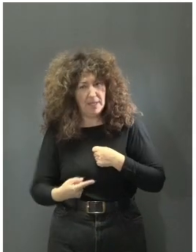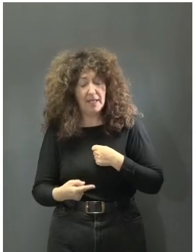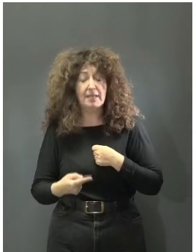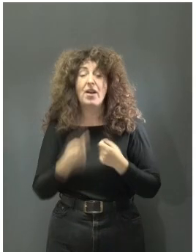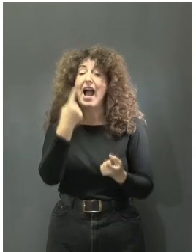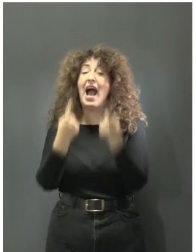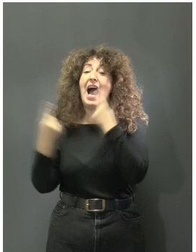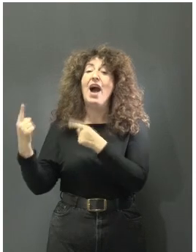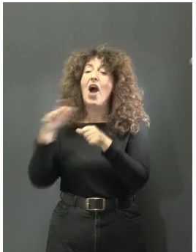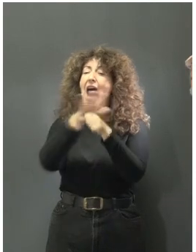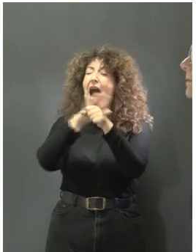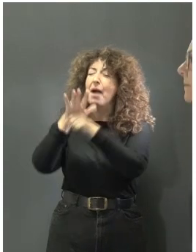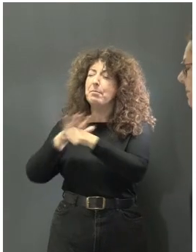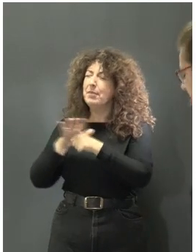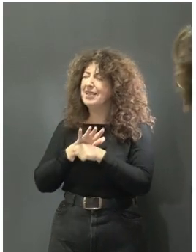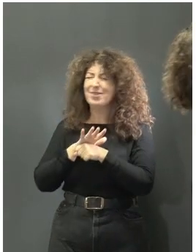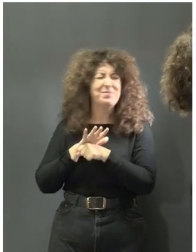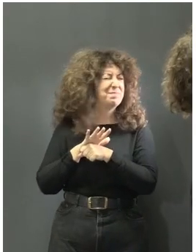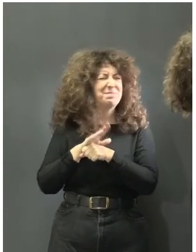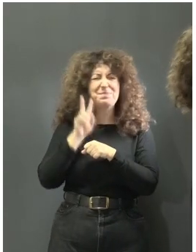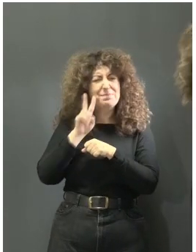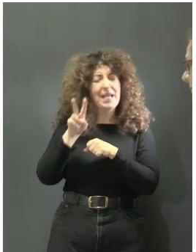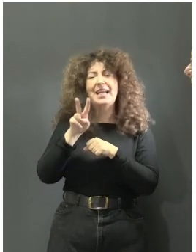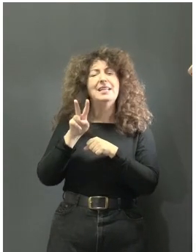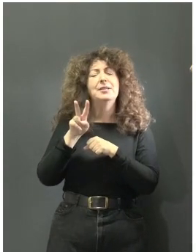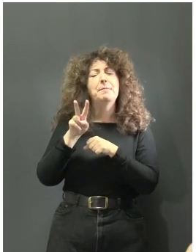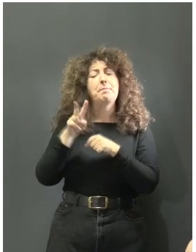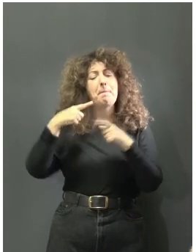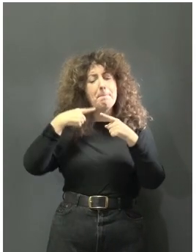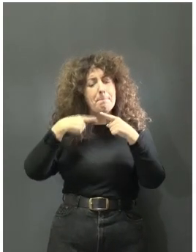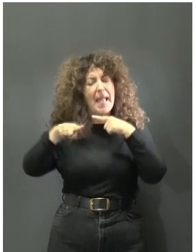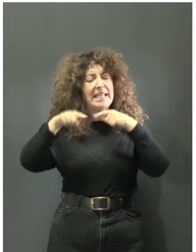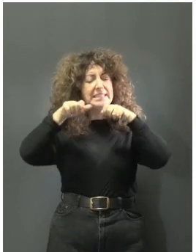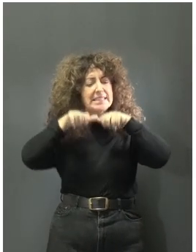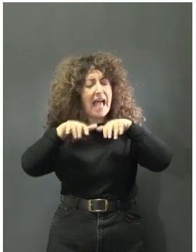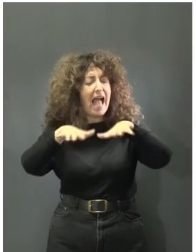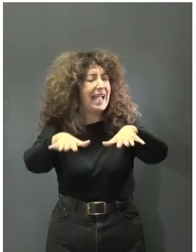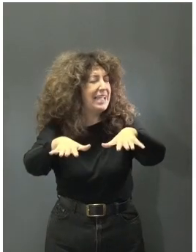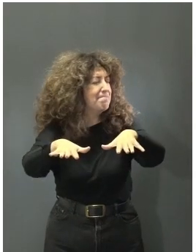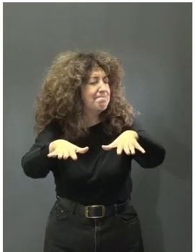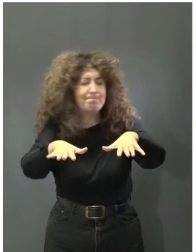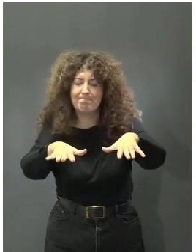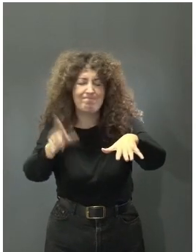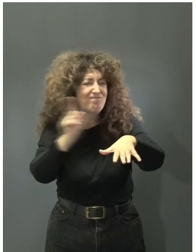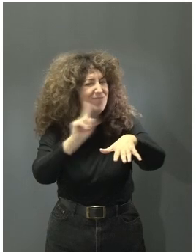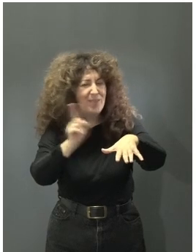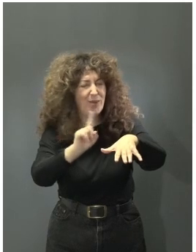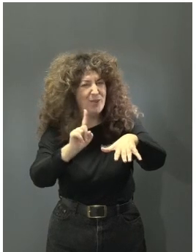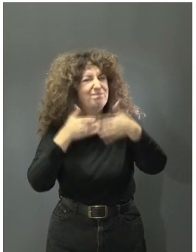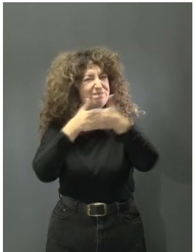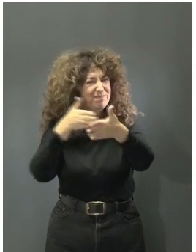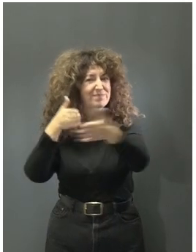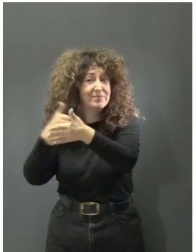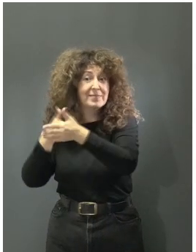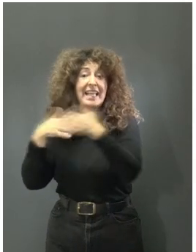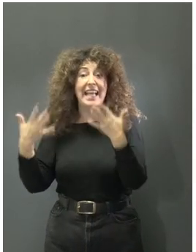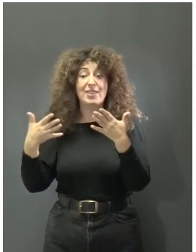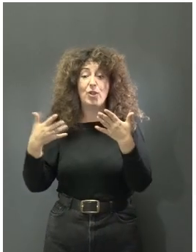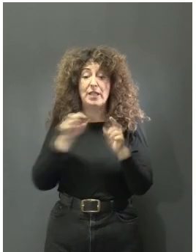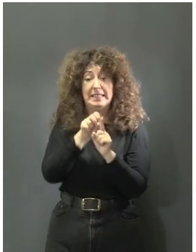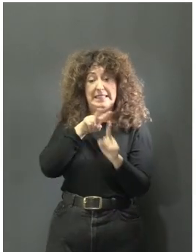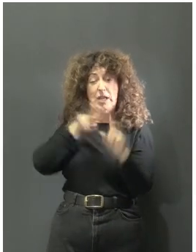determinados ámbitos donde no cala tanto el mensaje. Yo creo que ese abordaje global sí puede